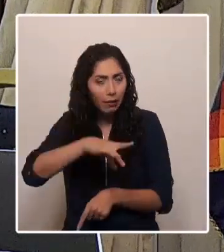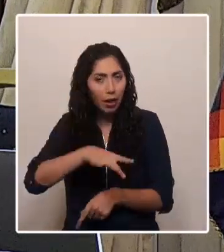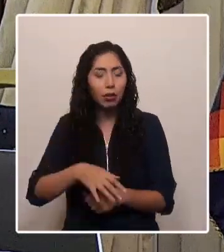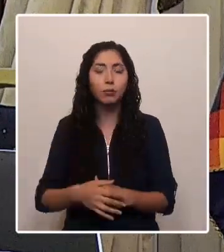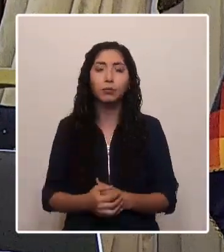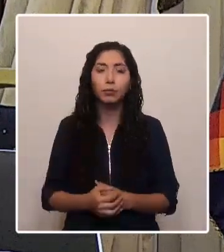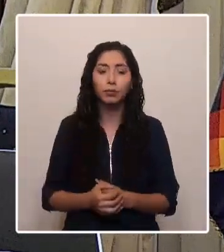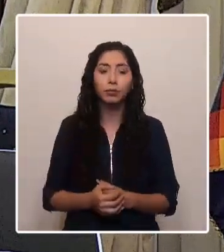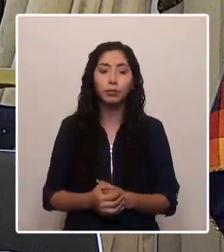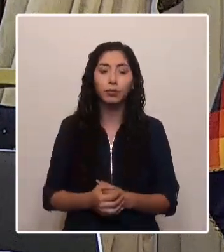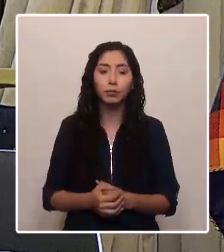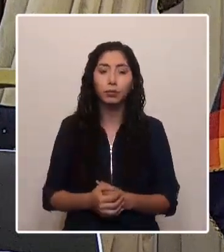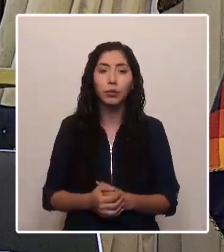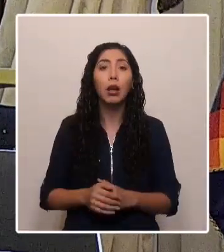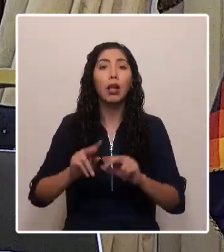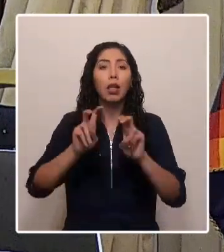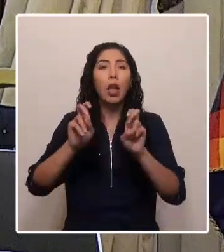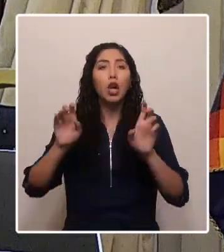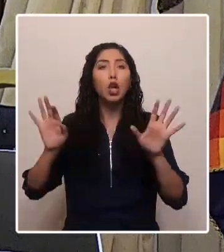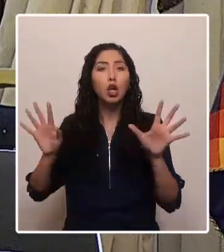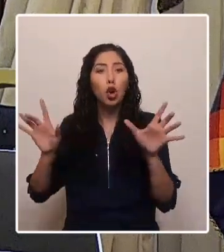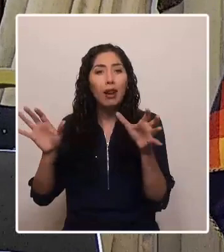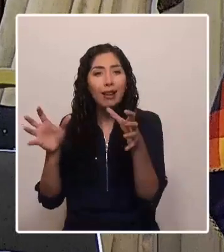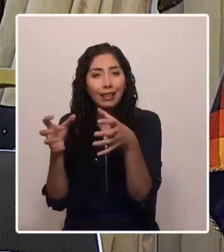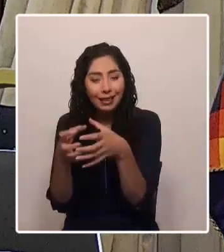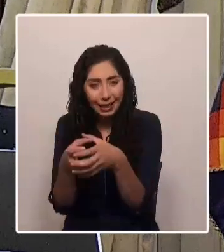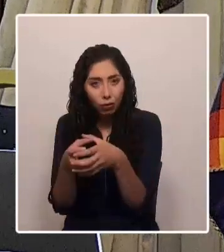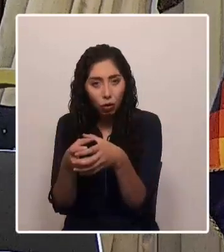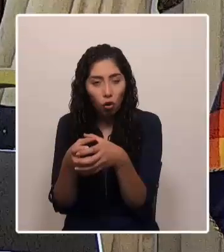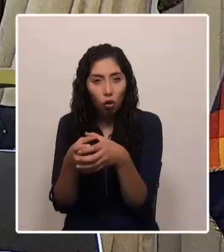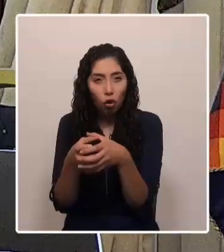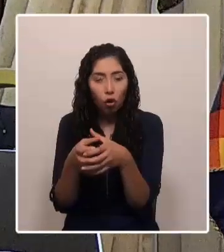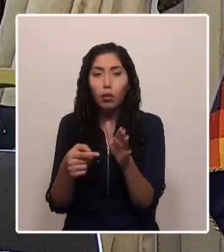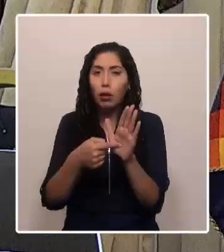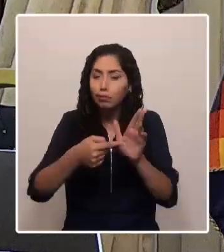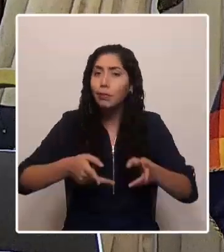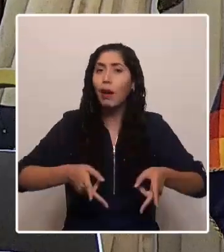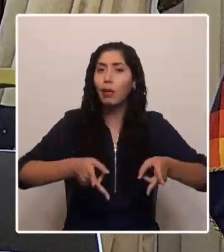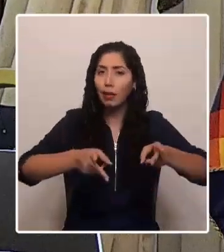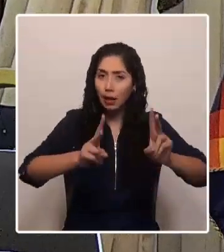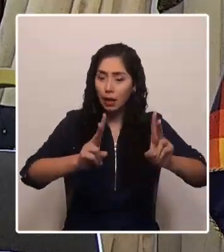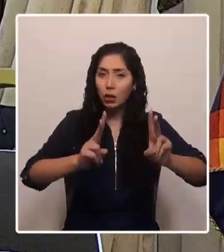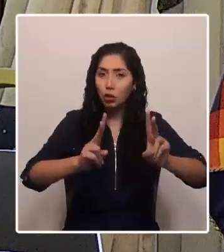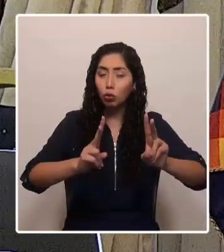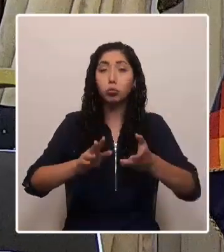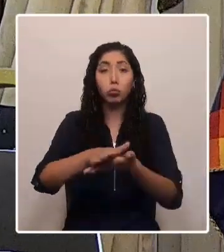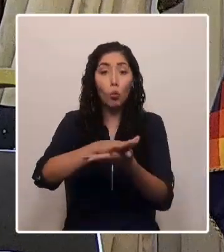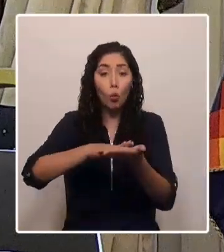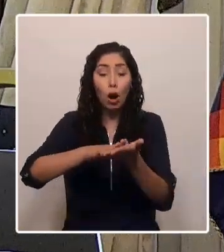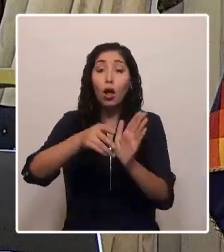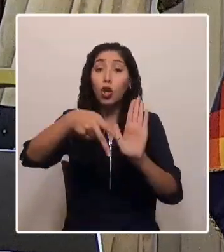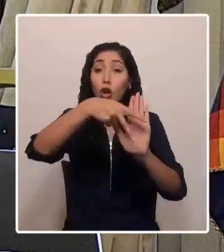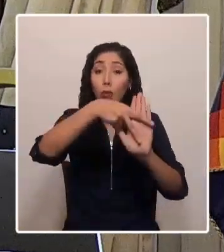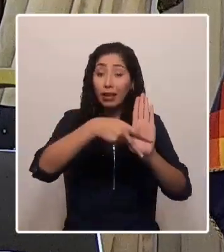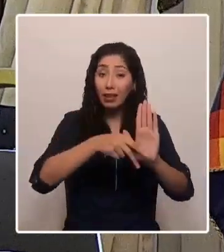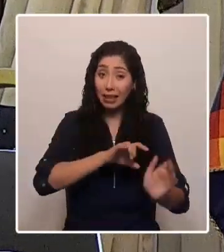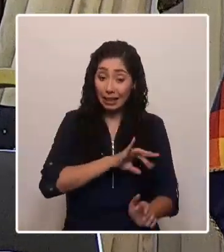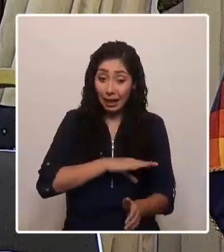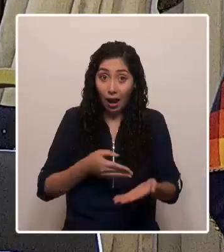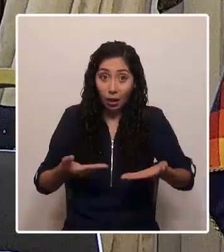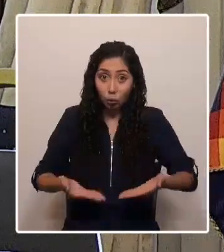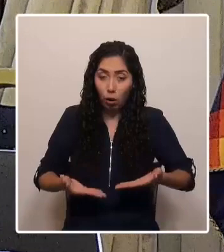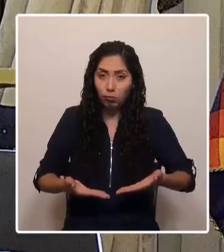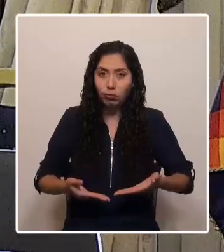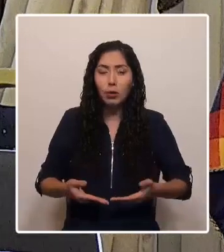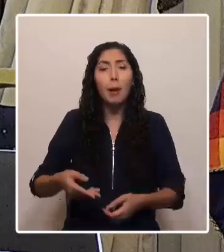el carácter colectivo de la dimensión del derecho. En el caso de la normativa chilena actual, la